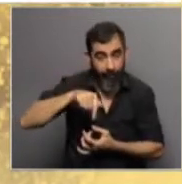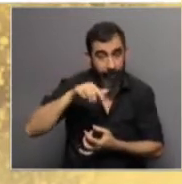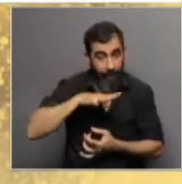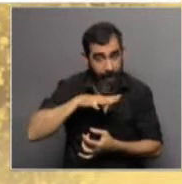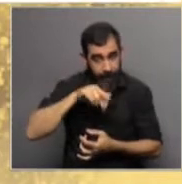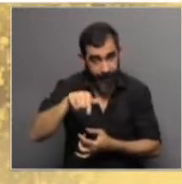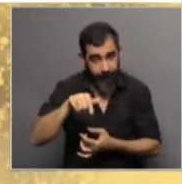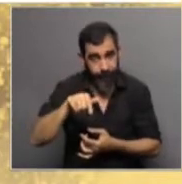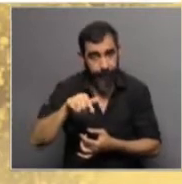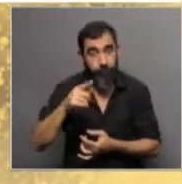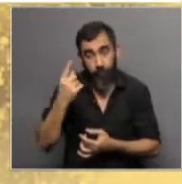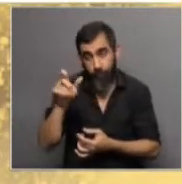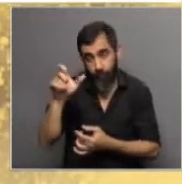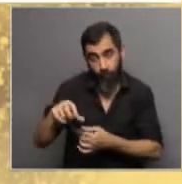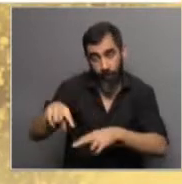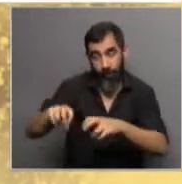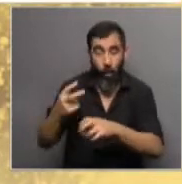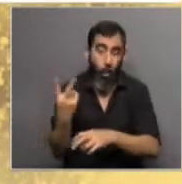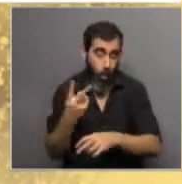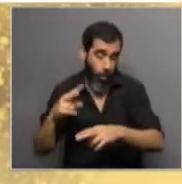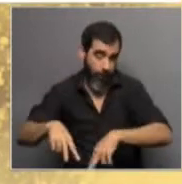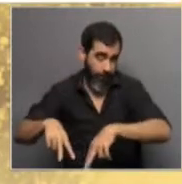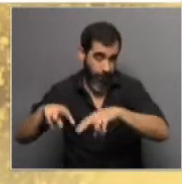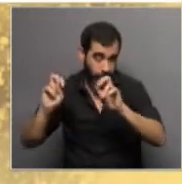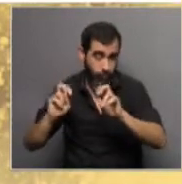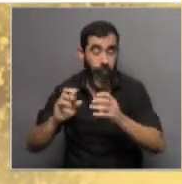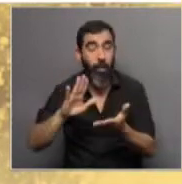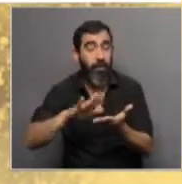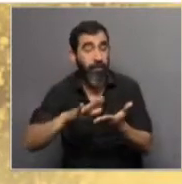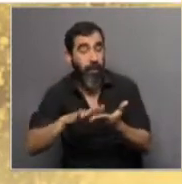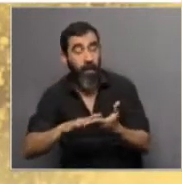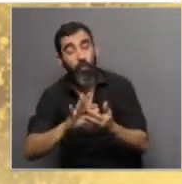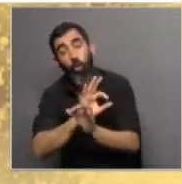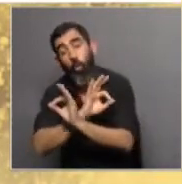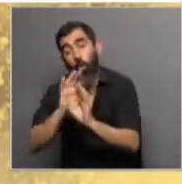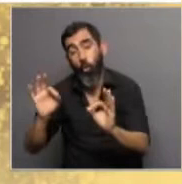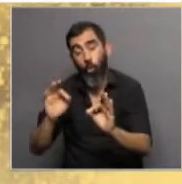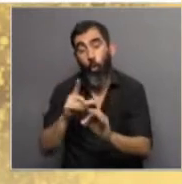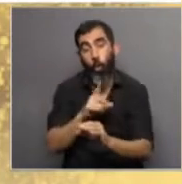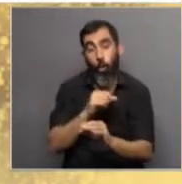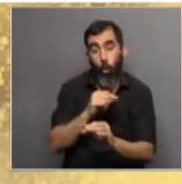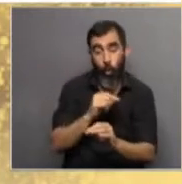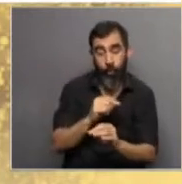caso, tanto para un investigador como para el otro, tanto para el tacto como para el dolor